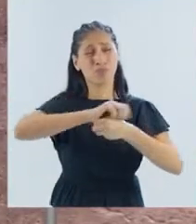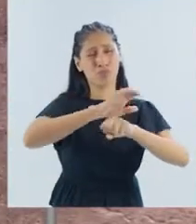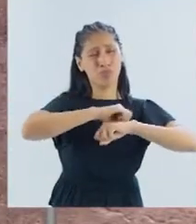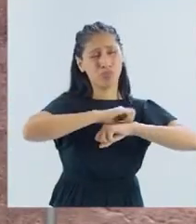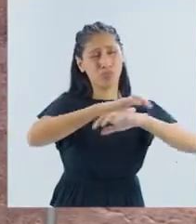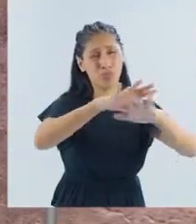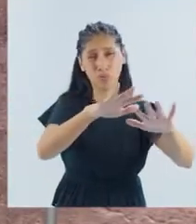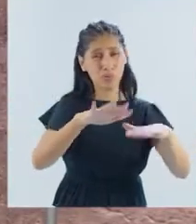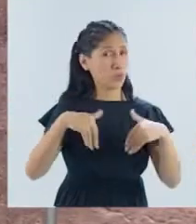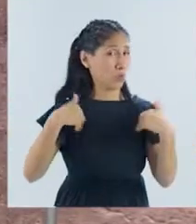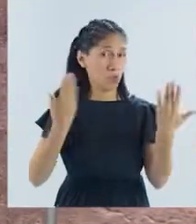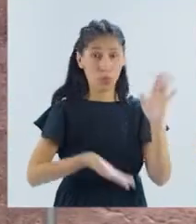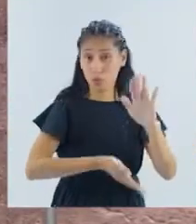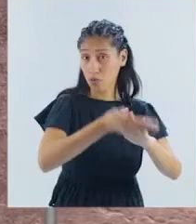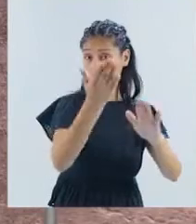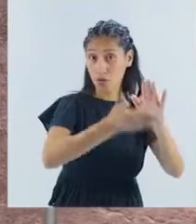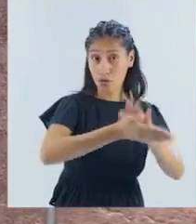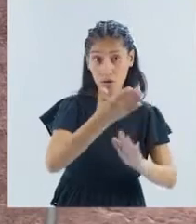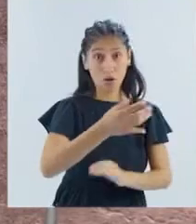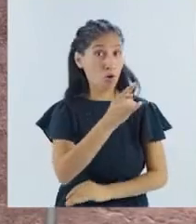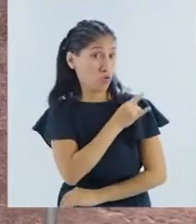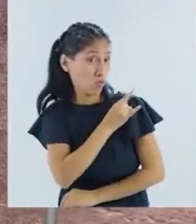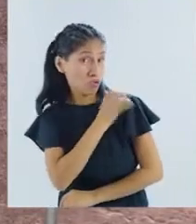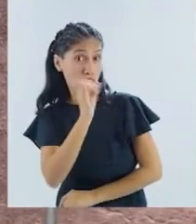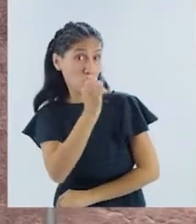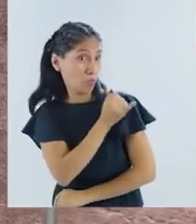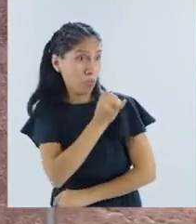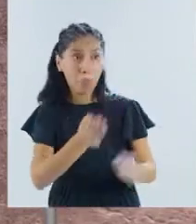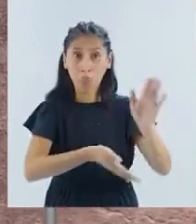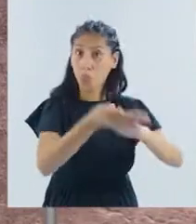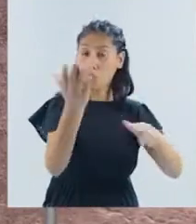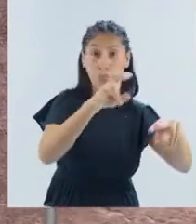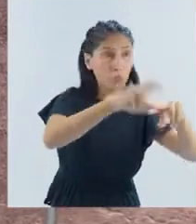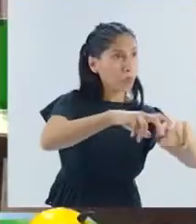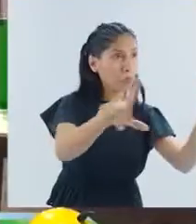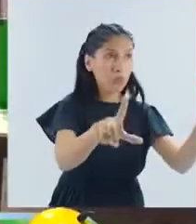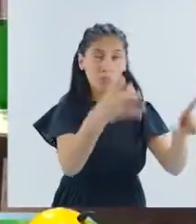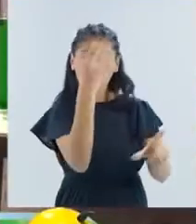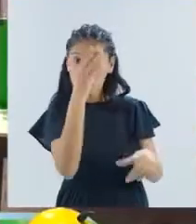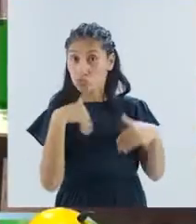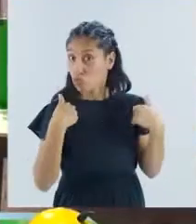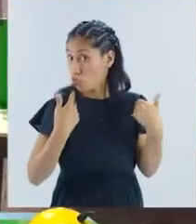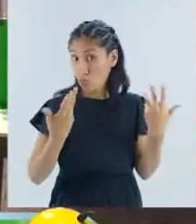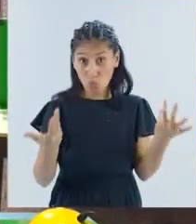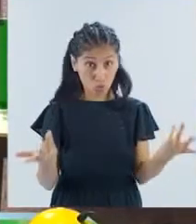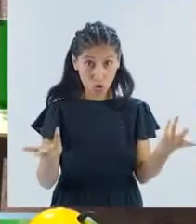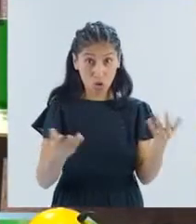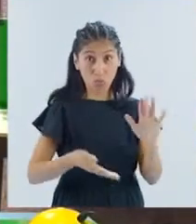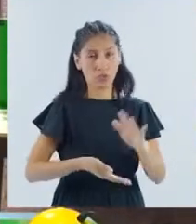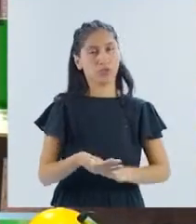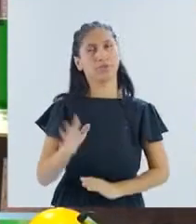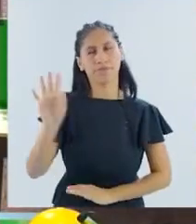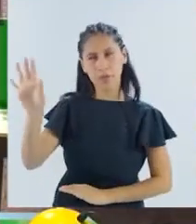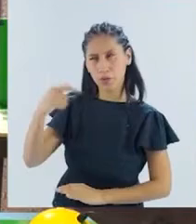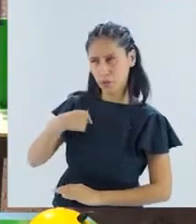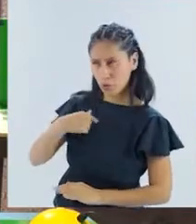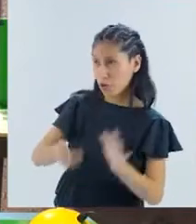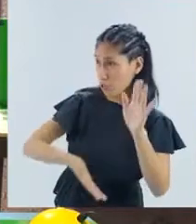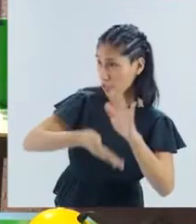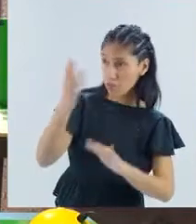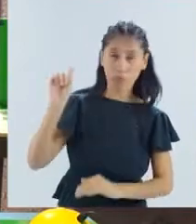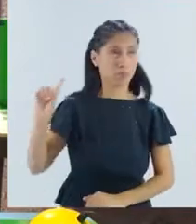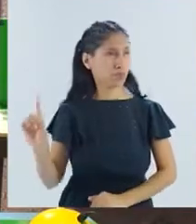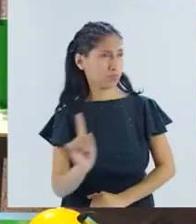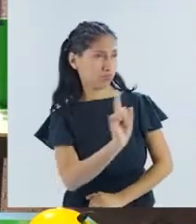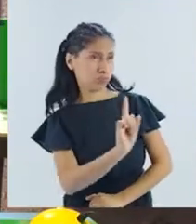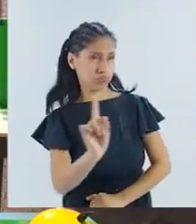tiempos de pandemia y no puedes asistir a ninguna institución de manera presencial. Pero Amaru, no dije que iré presencialmente a